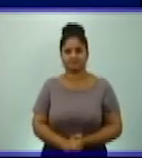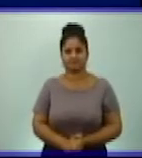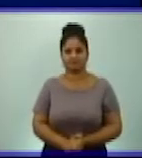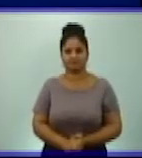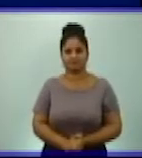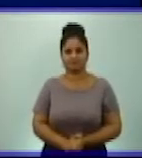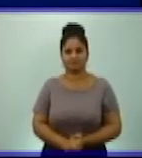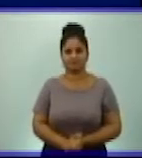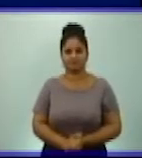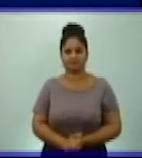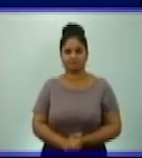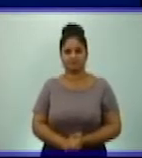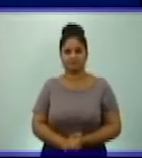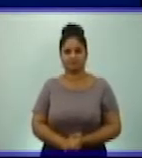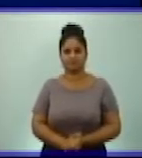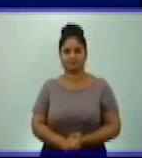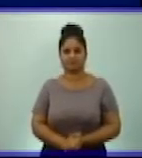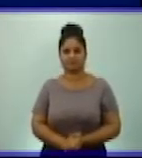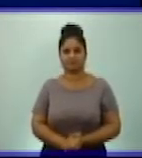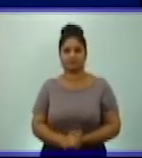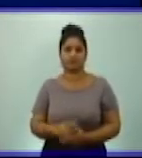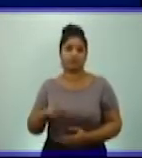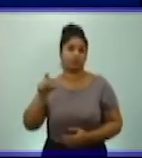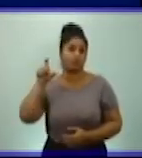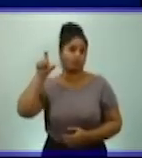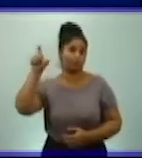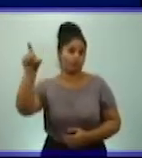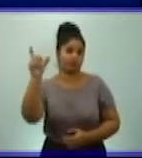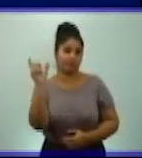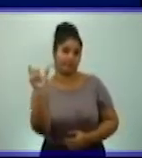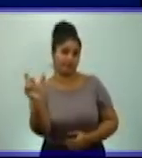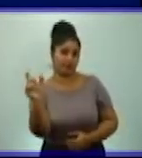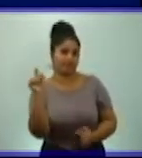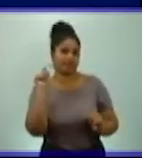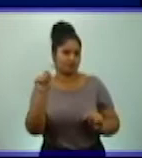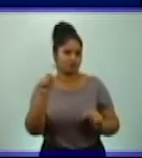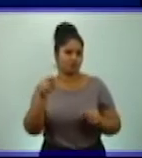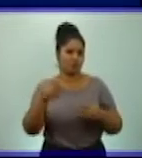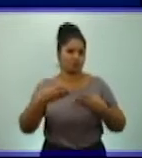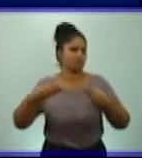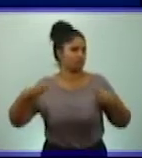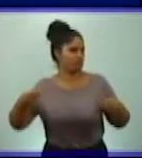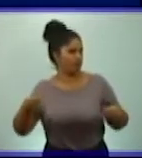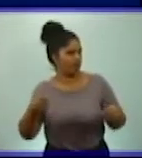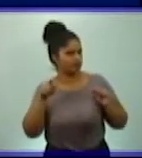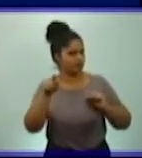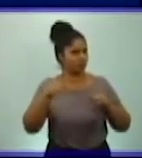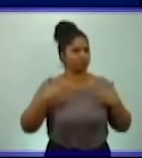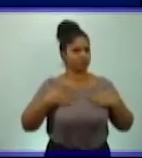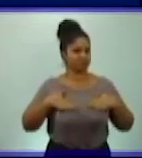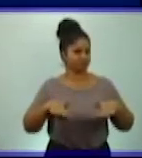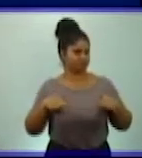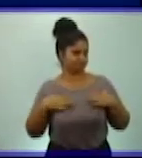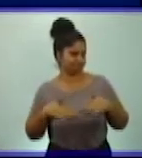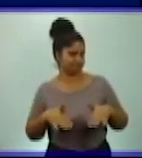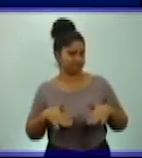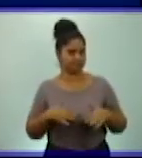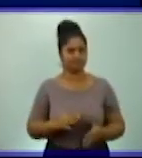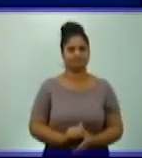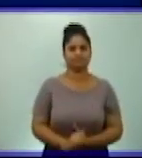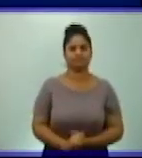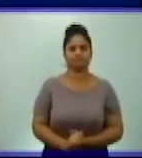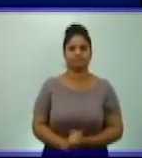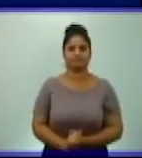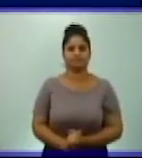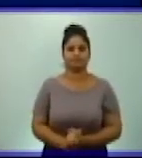lo contrastado. Por eso aquí tenemos otro hipérbaton. Y habíamos dicho de por qué celos tiranos, por qué